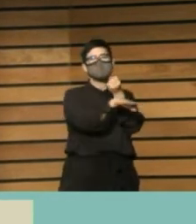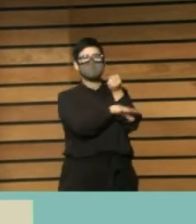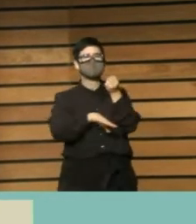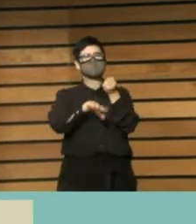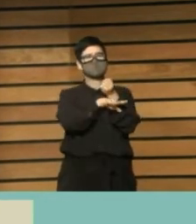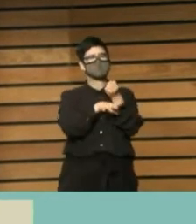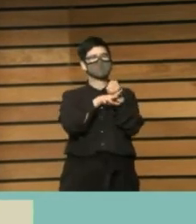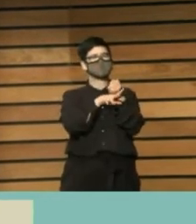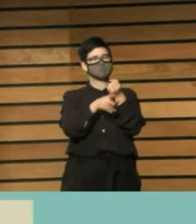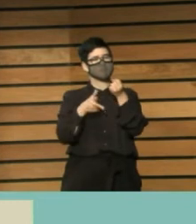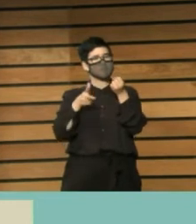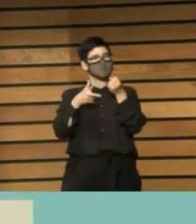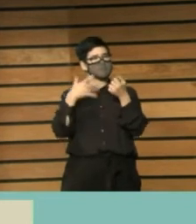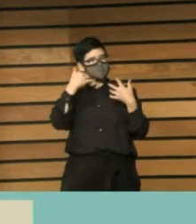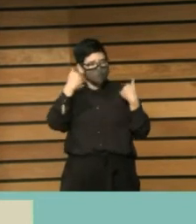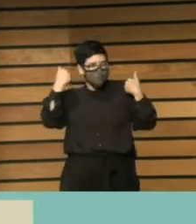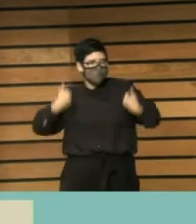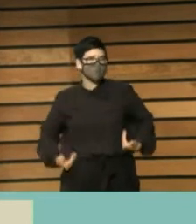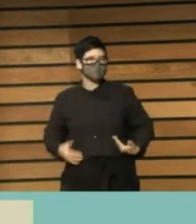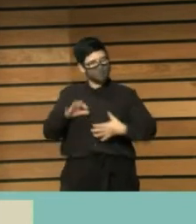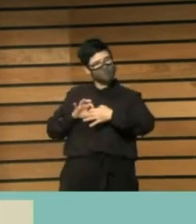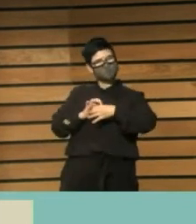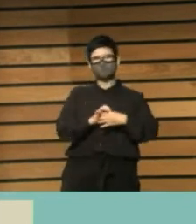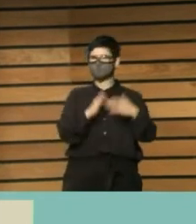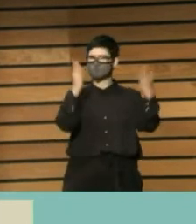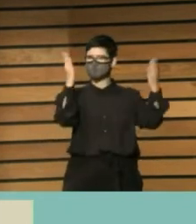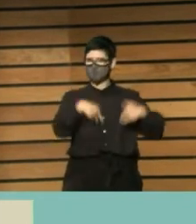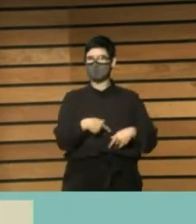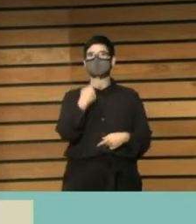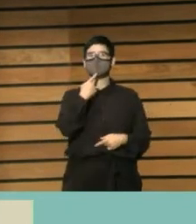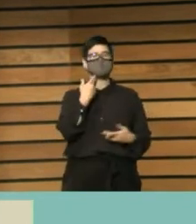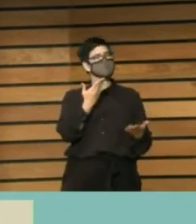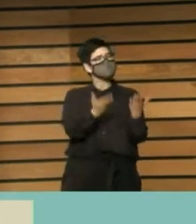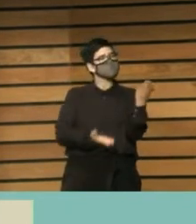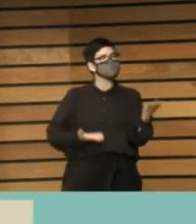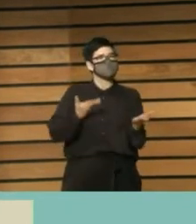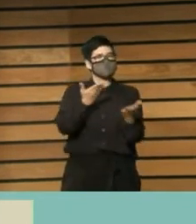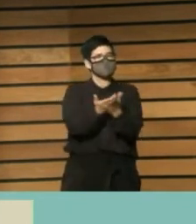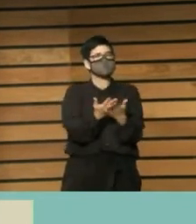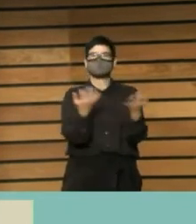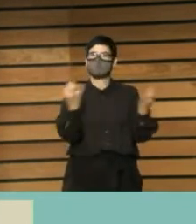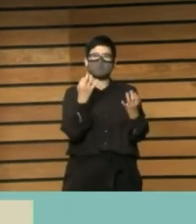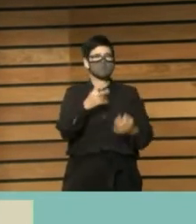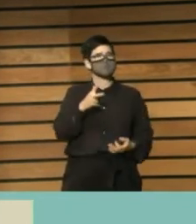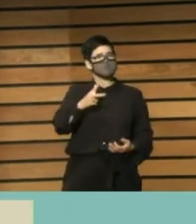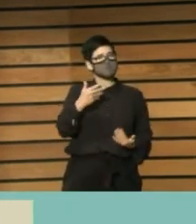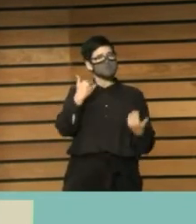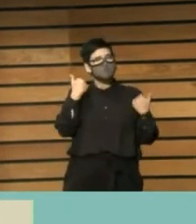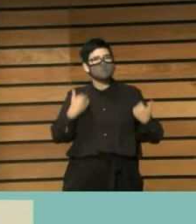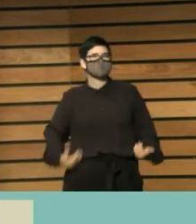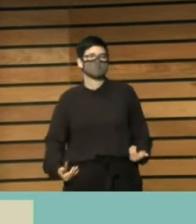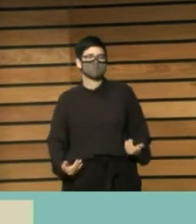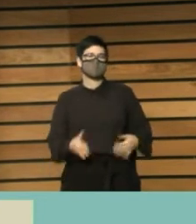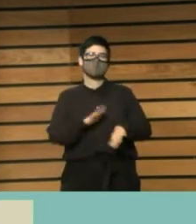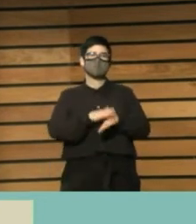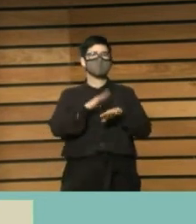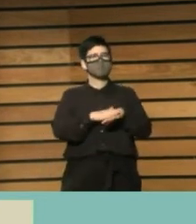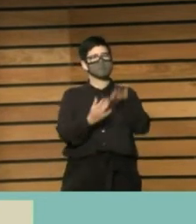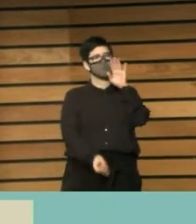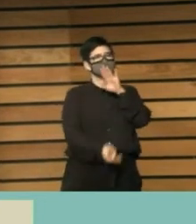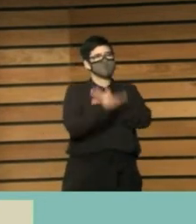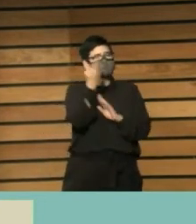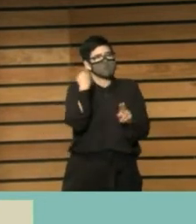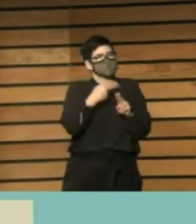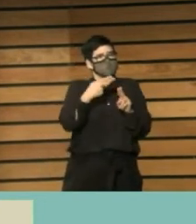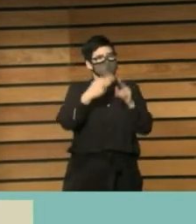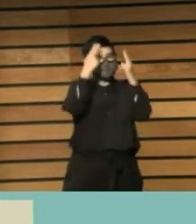humanos y propone un enfoque basado en los derechos fundamentales para la formulación de políticas públicas. Yo creo que eso nos falta y nos